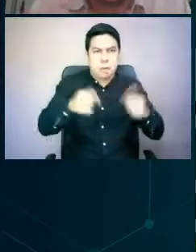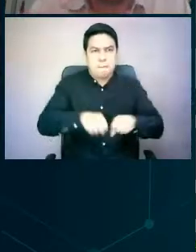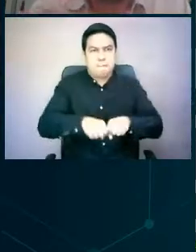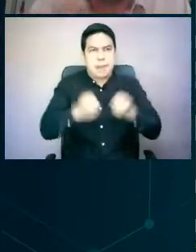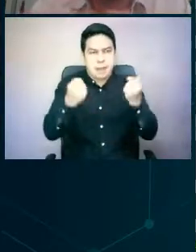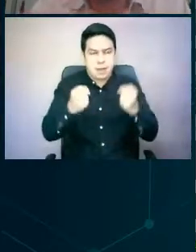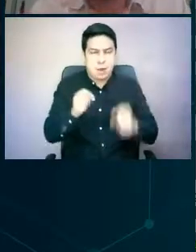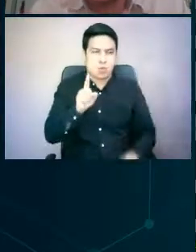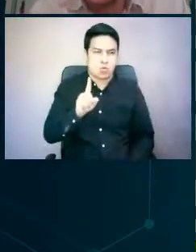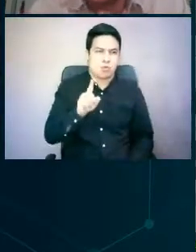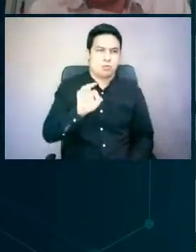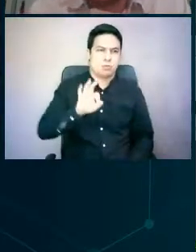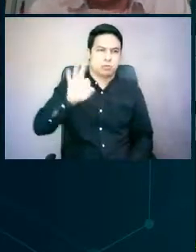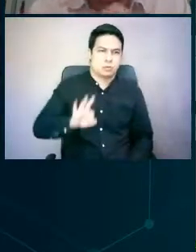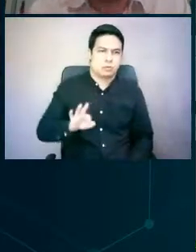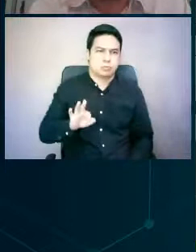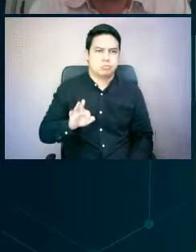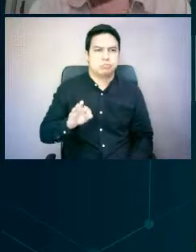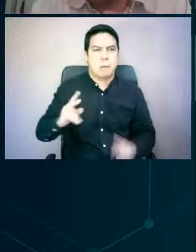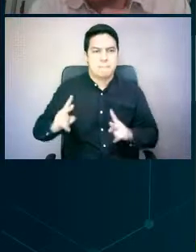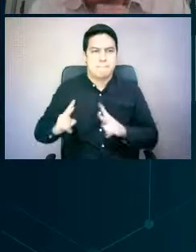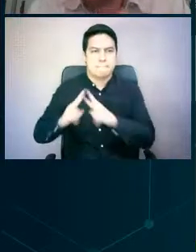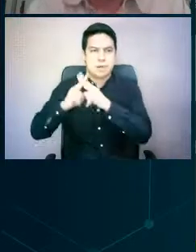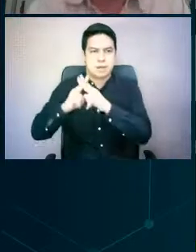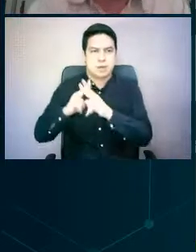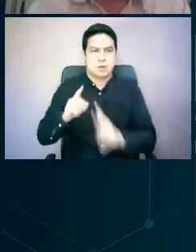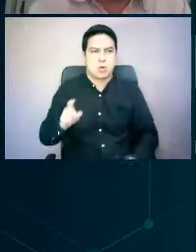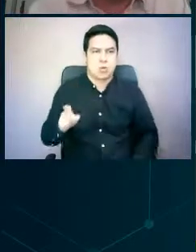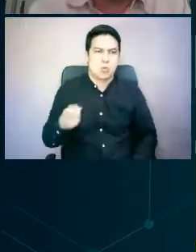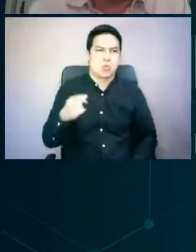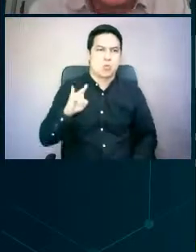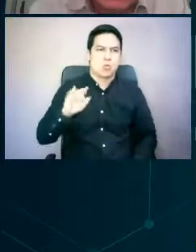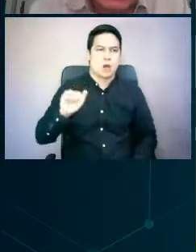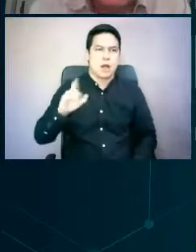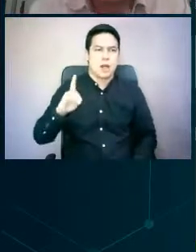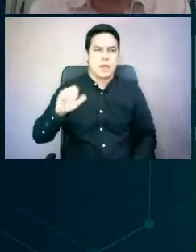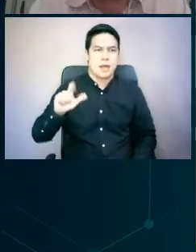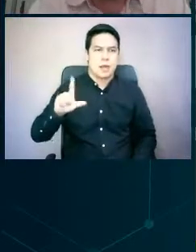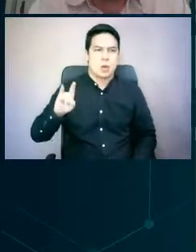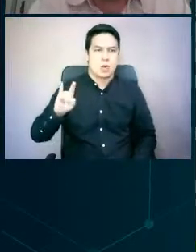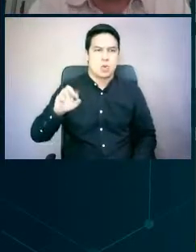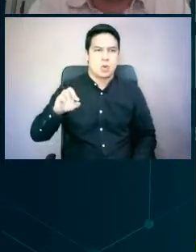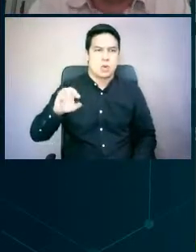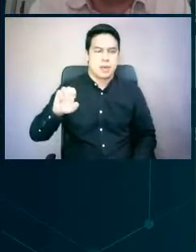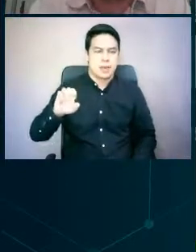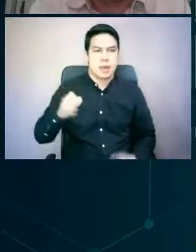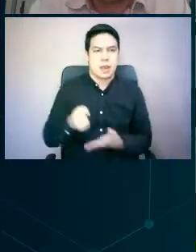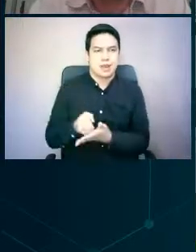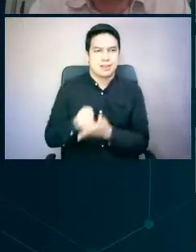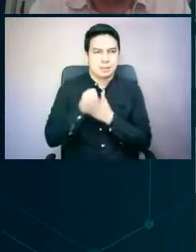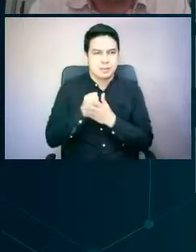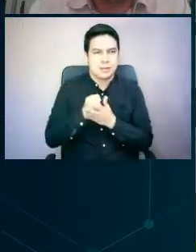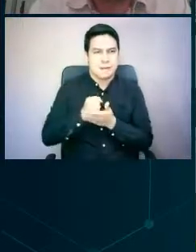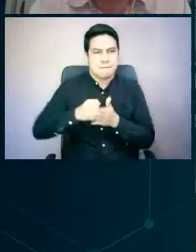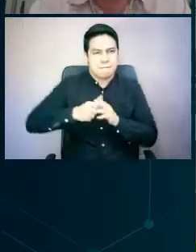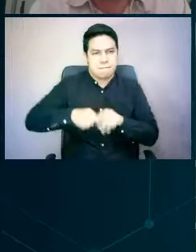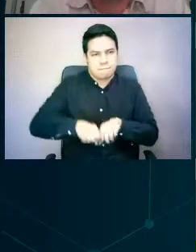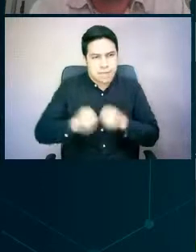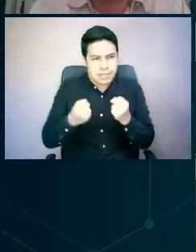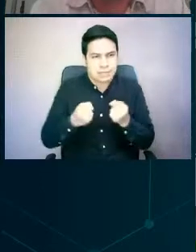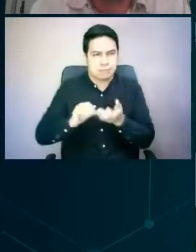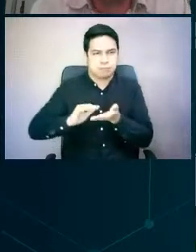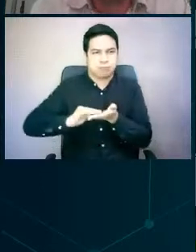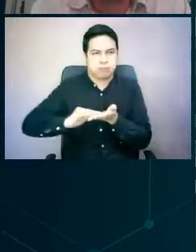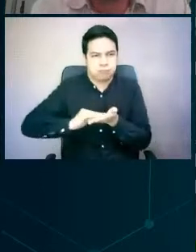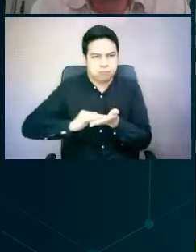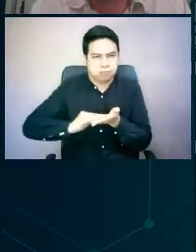subestación Guadalupe-Porce. Entonces, esta herramienta, ¿qué nos permite? Realizar fallas, bajo esas condiciones de fallas,